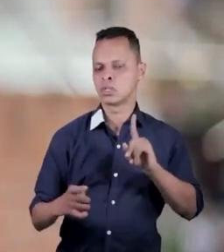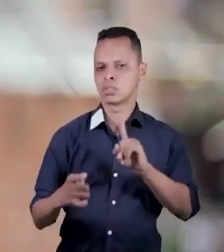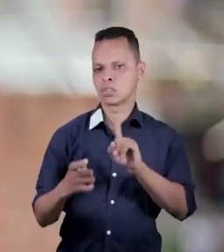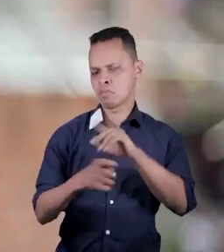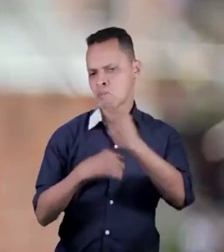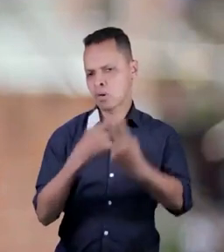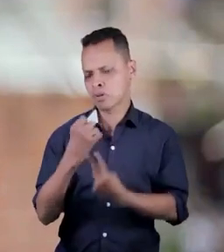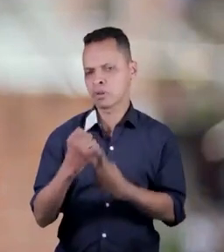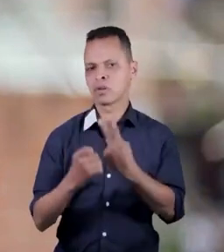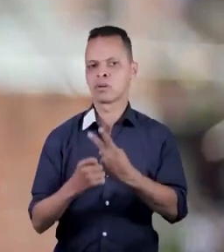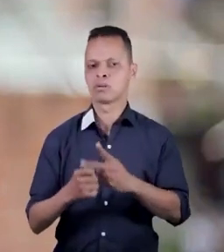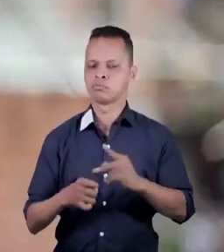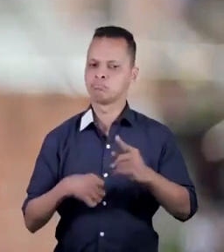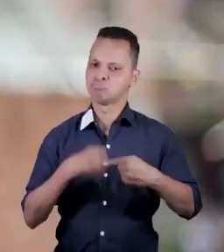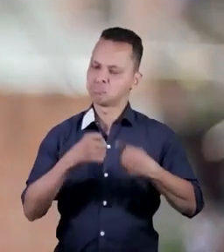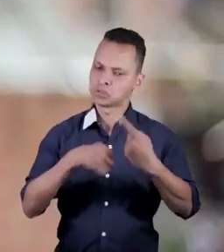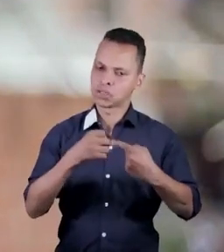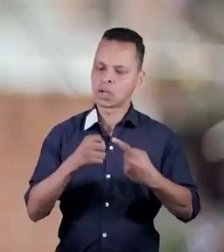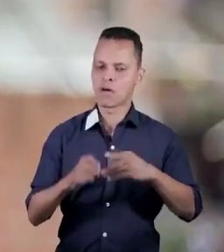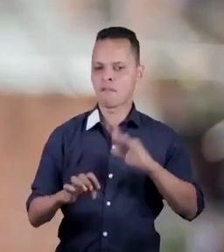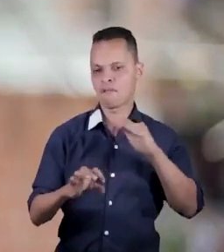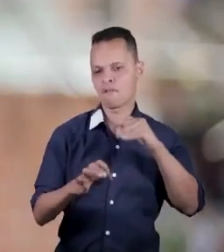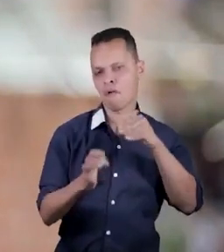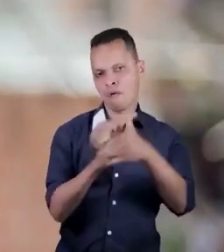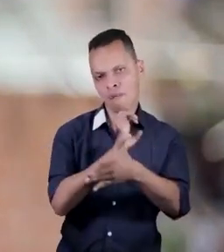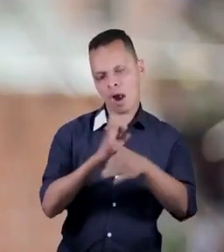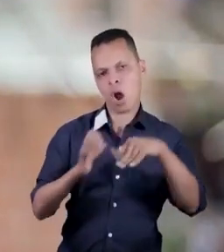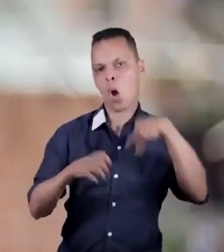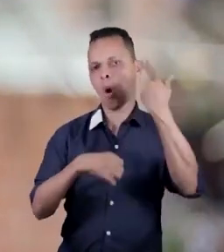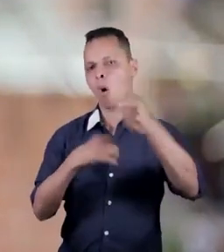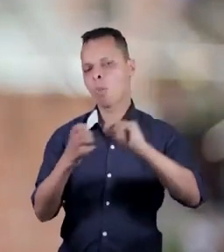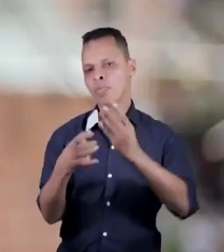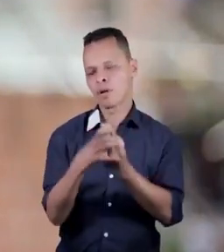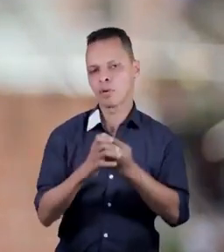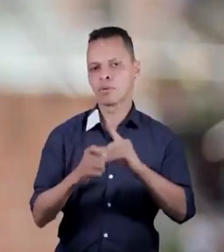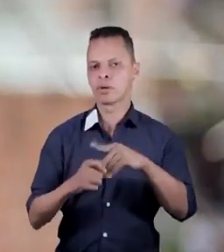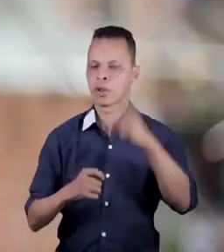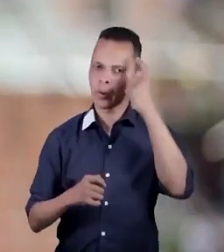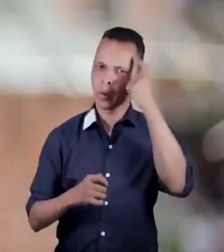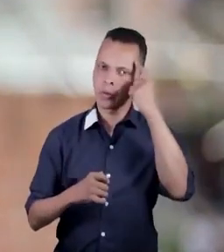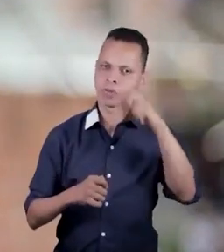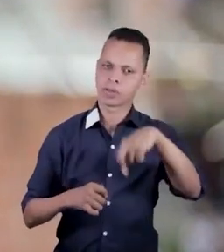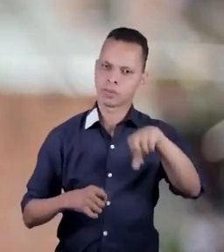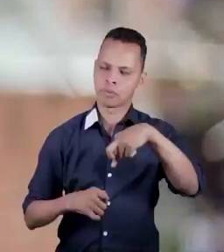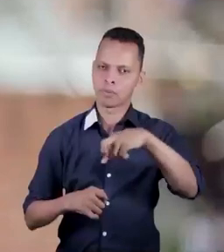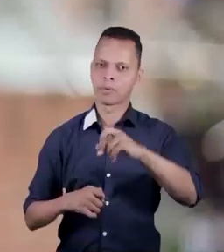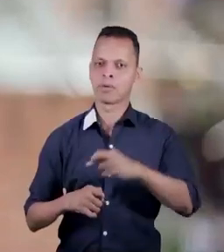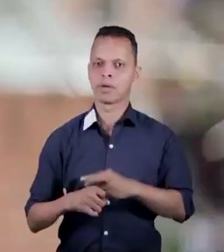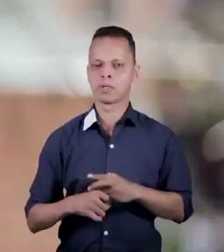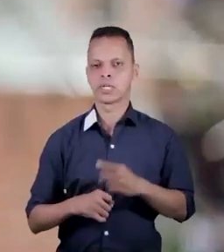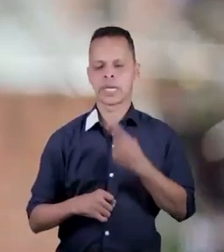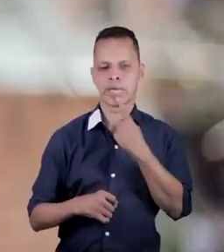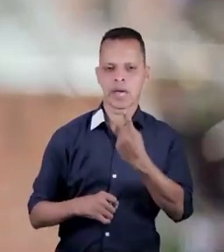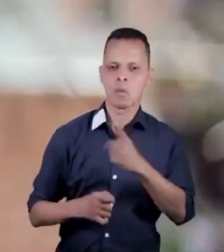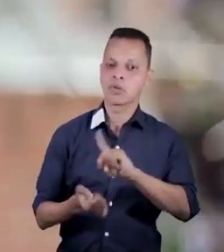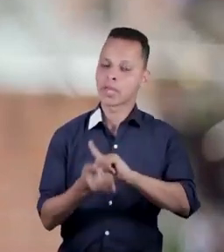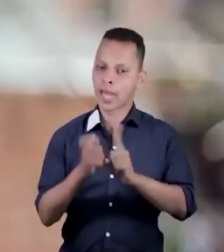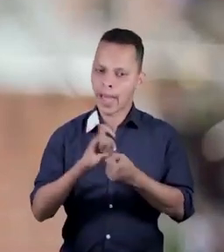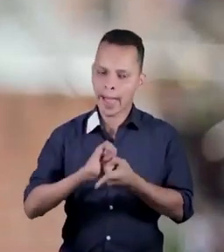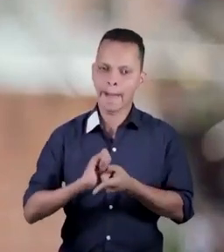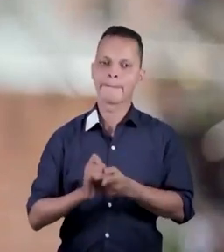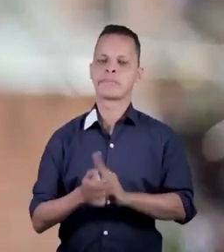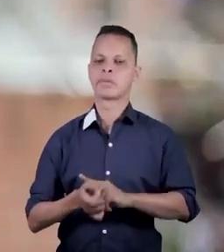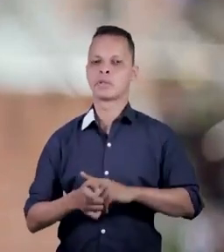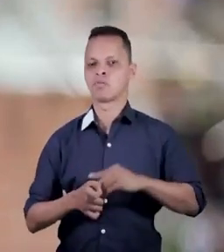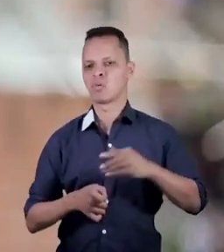este proyecto decidimos formar otro colectivo llamado conciencia popular digamos cambiando